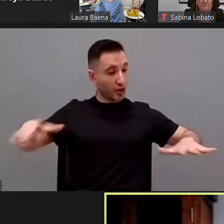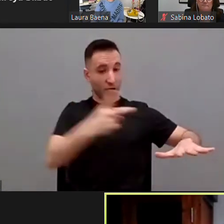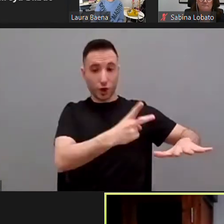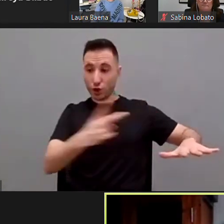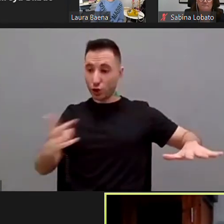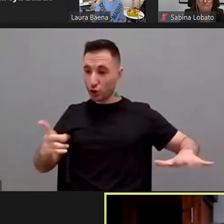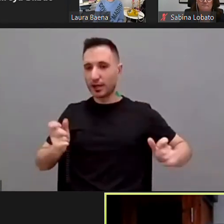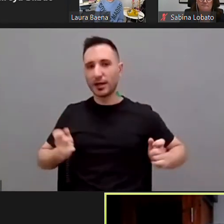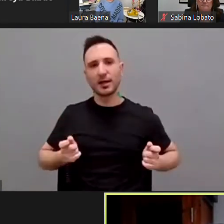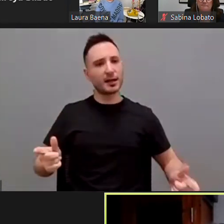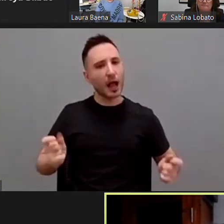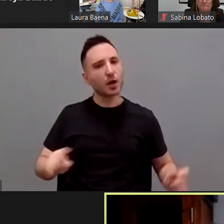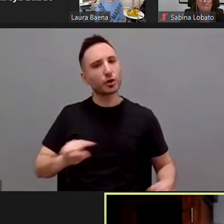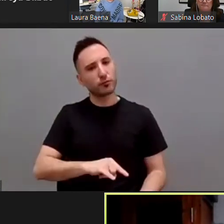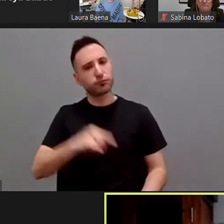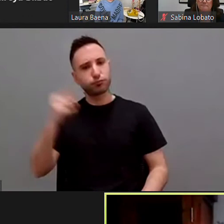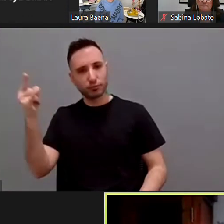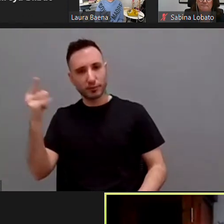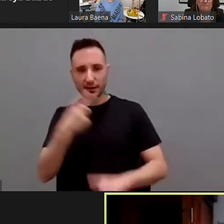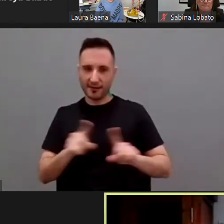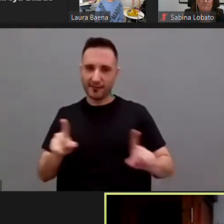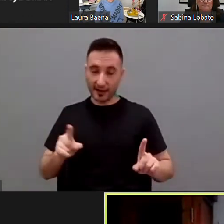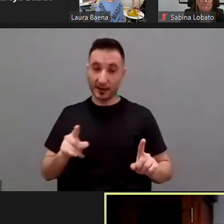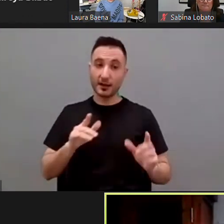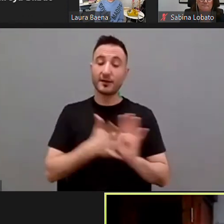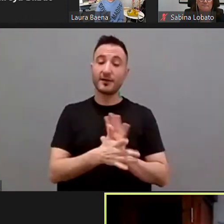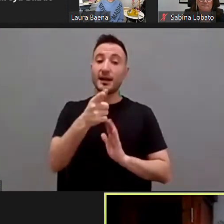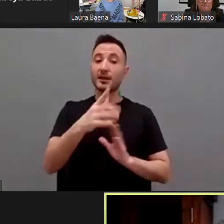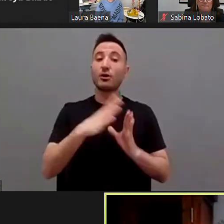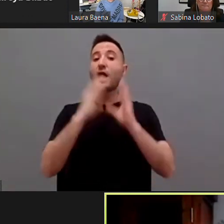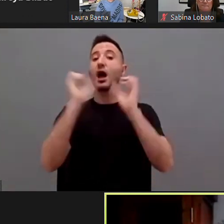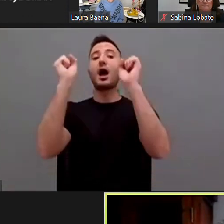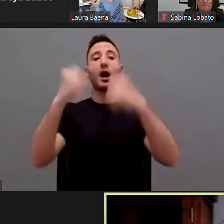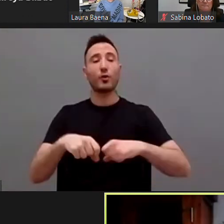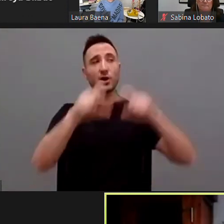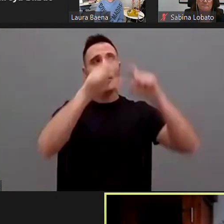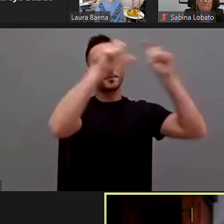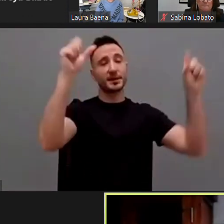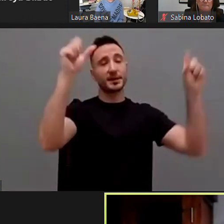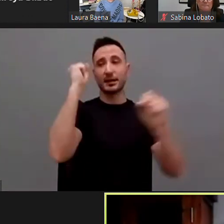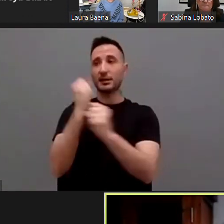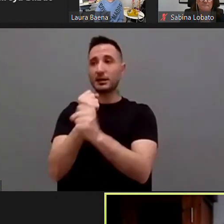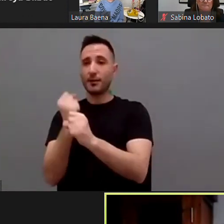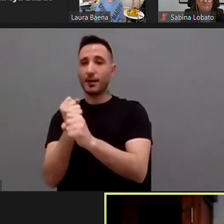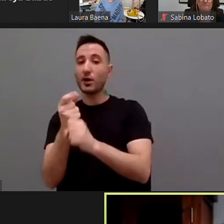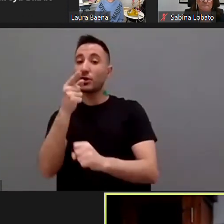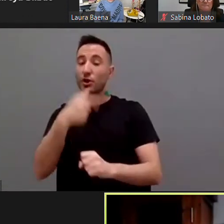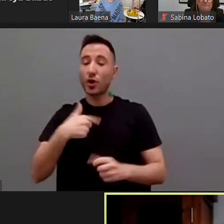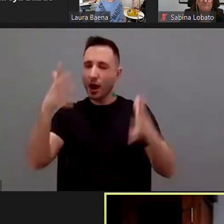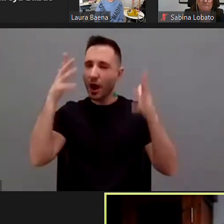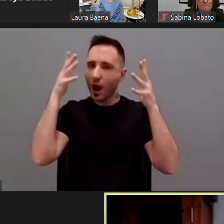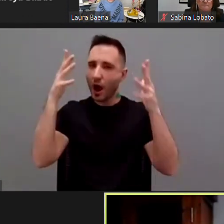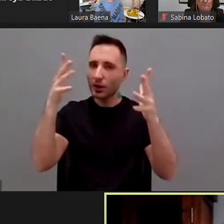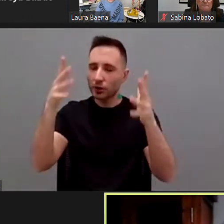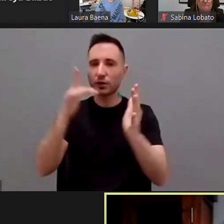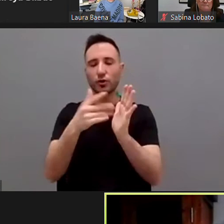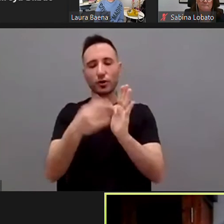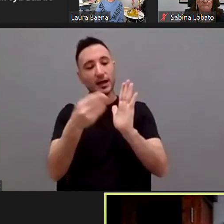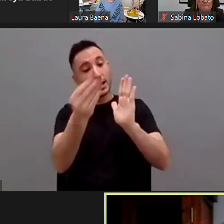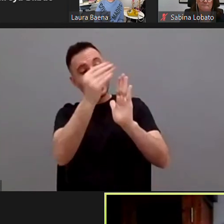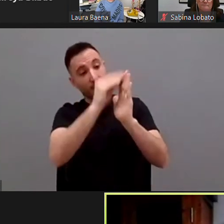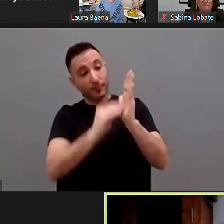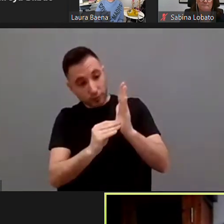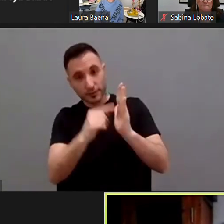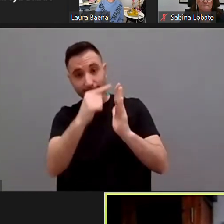una cosa que tenían que llegar a un consenso y yo recomiendo dejarlo muy matizado y muy concretado en